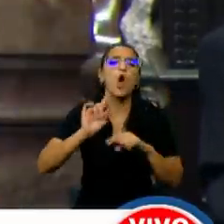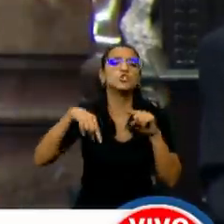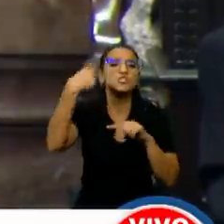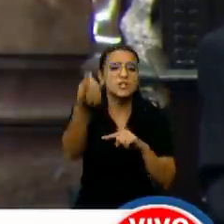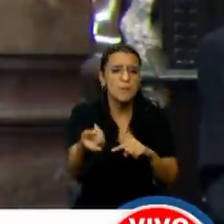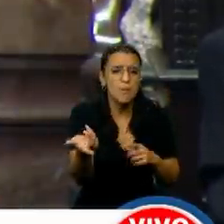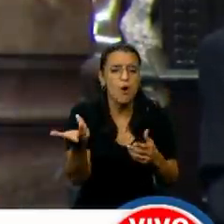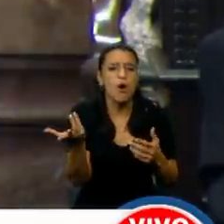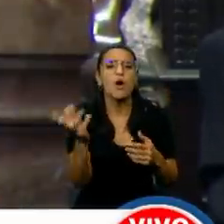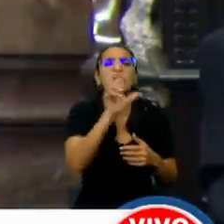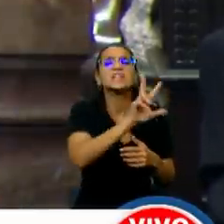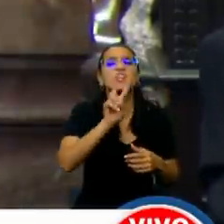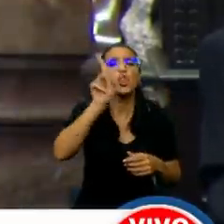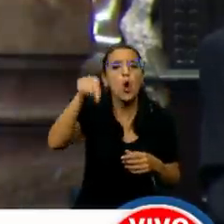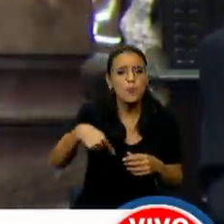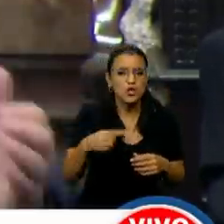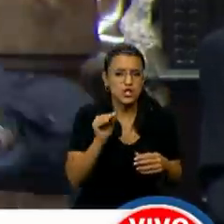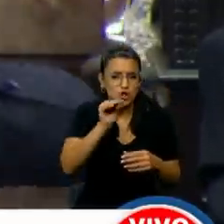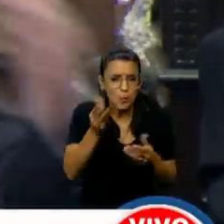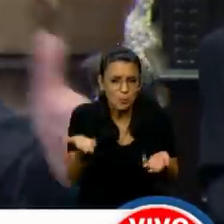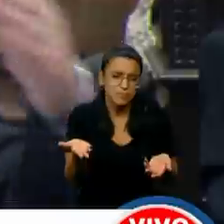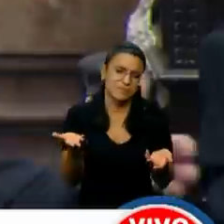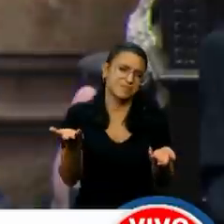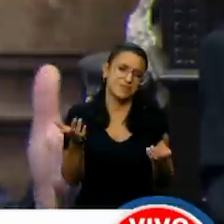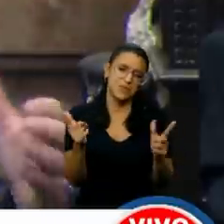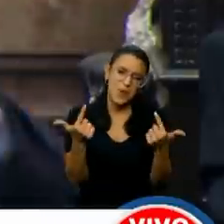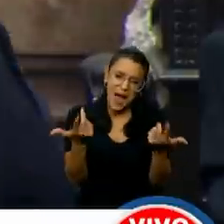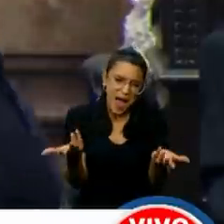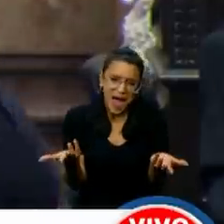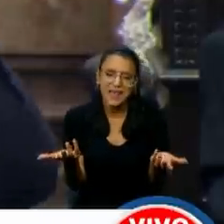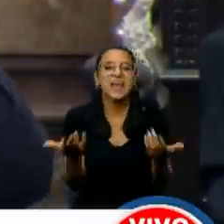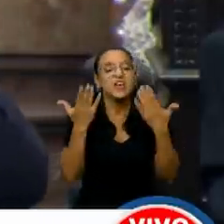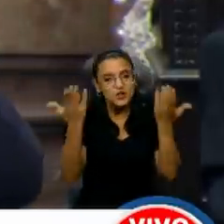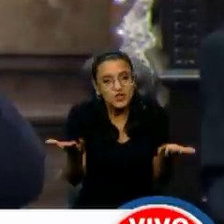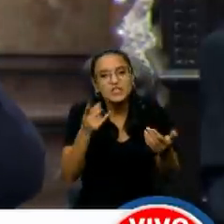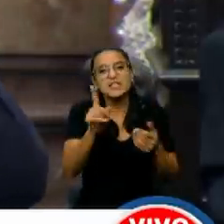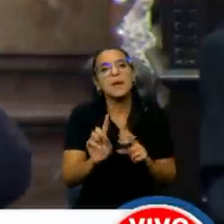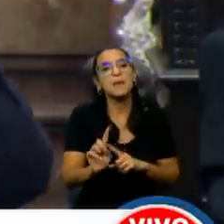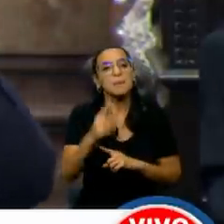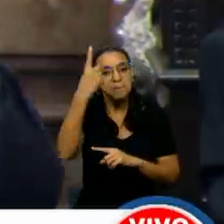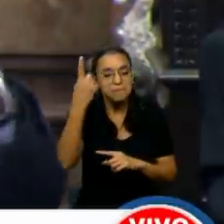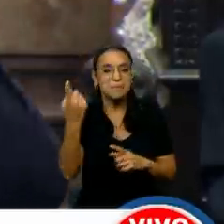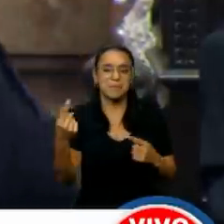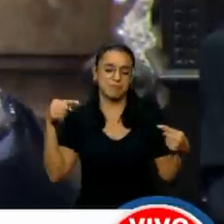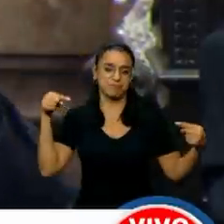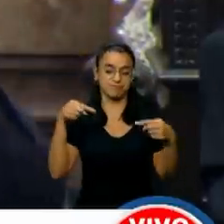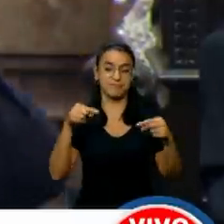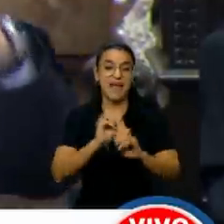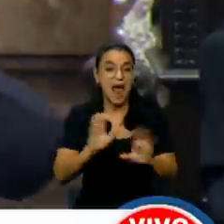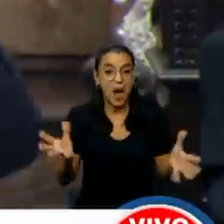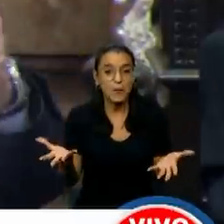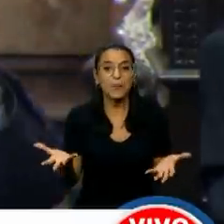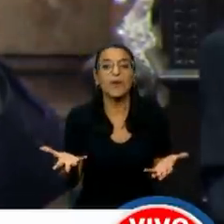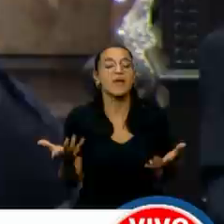valer le va a poner el 32 por ciento no existe entonces es el primer la primera inconsistencia grave